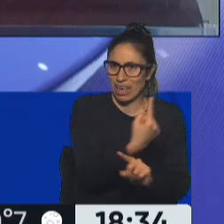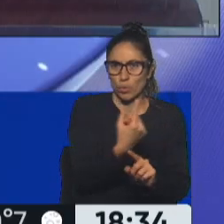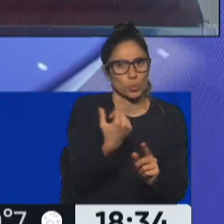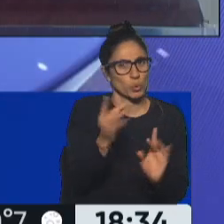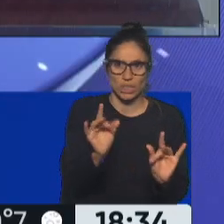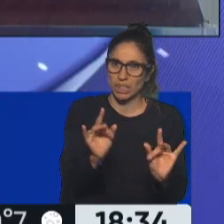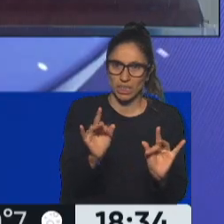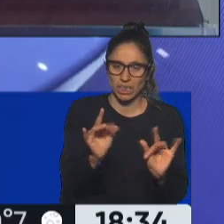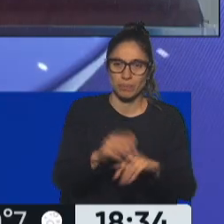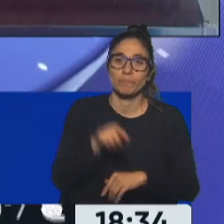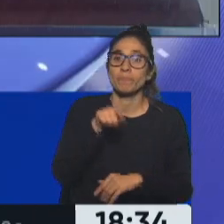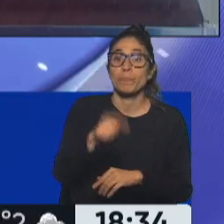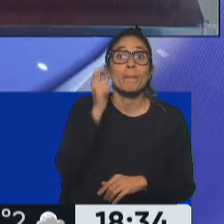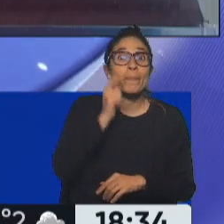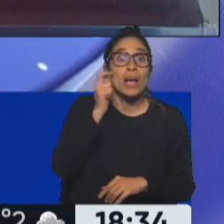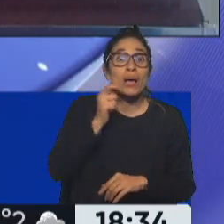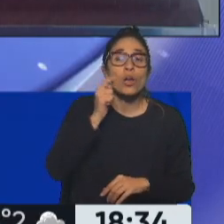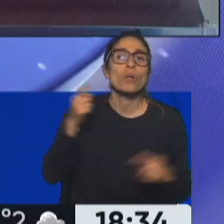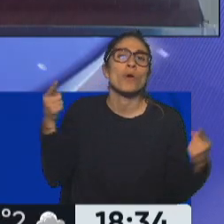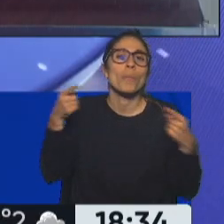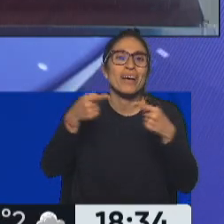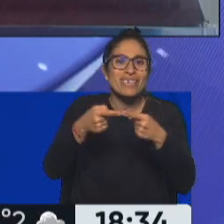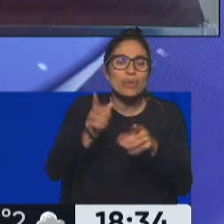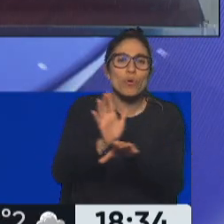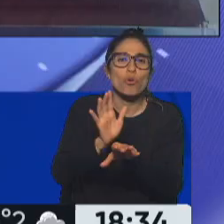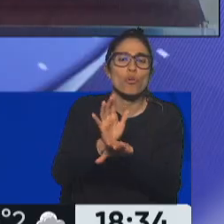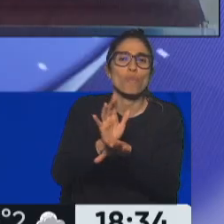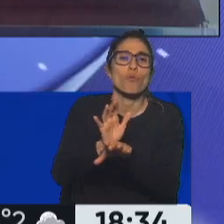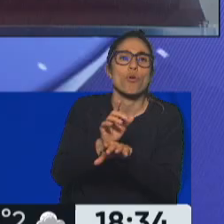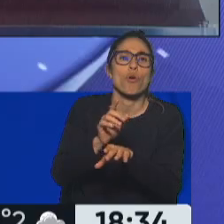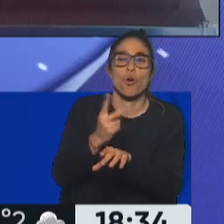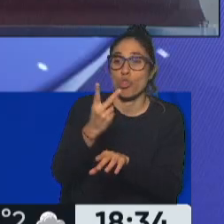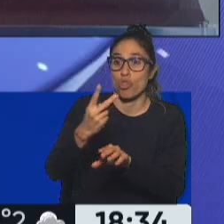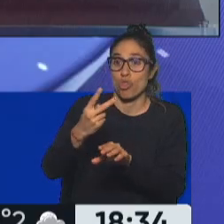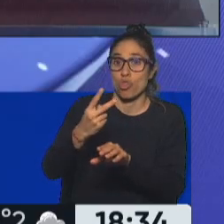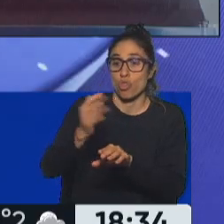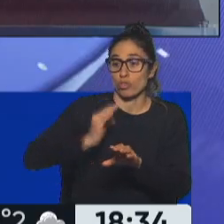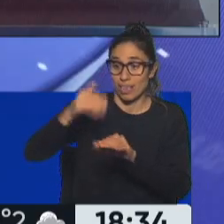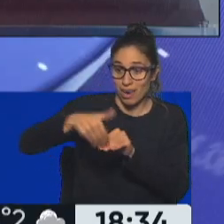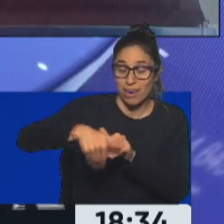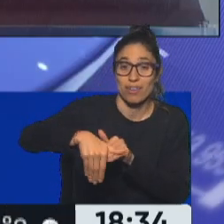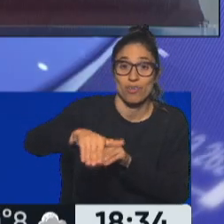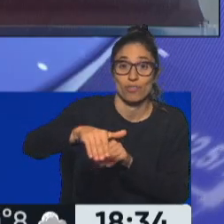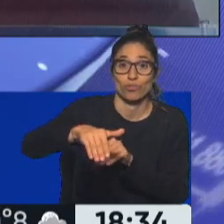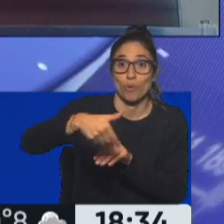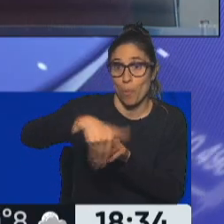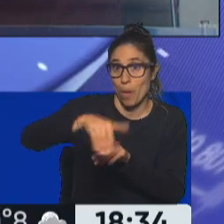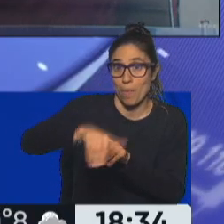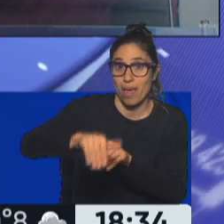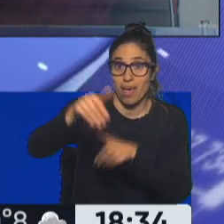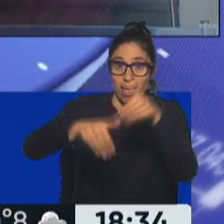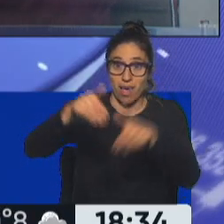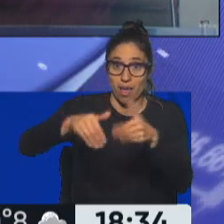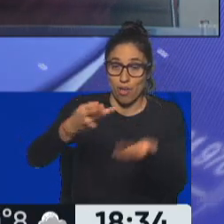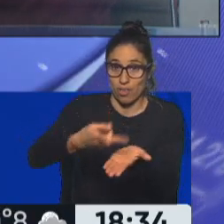agrupamiento nacional, el forzarlo a formar un gobierno para que en los 2 años que quedan de acá a las próximas elecciones presidenciales